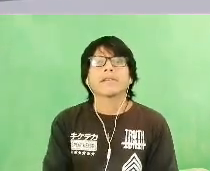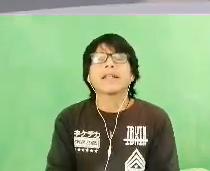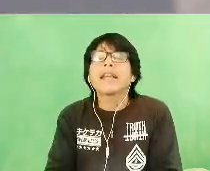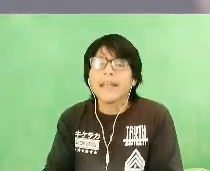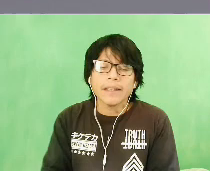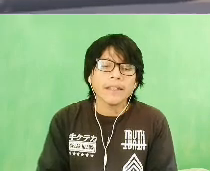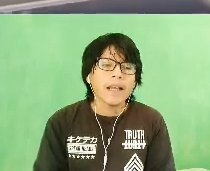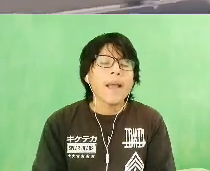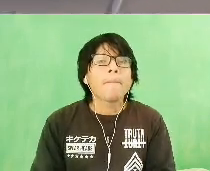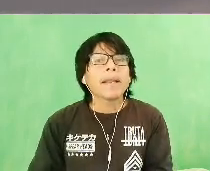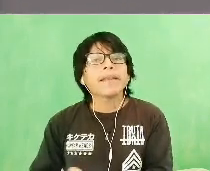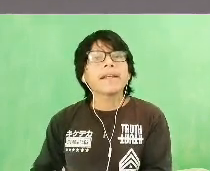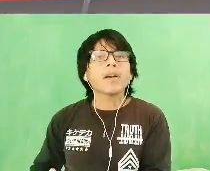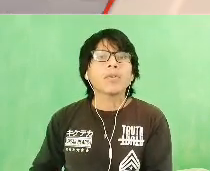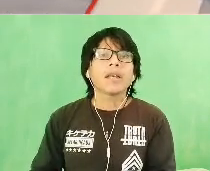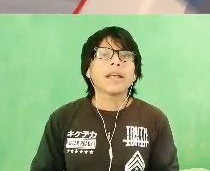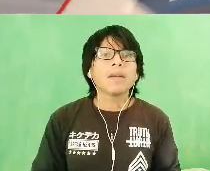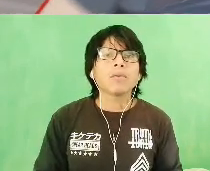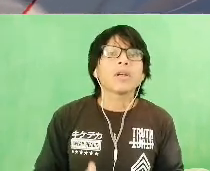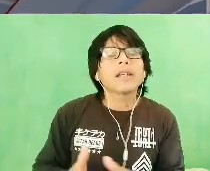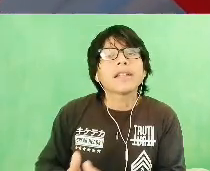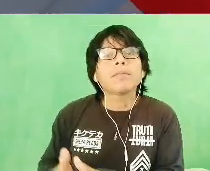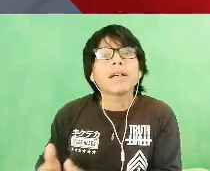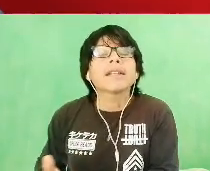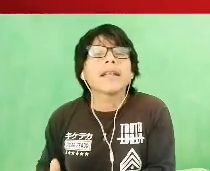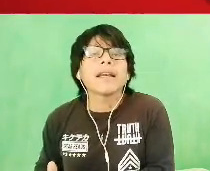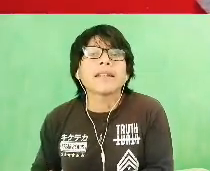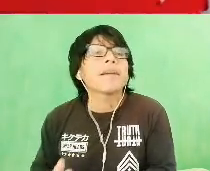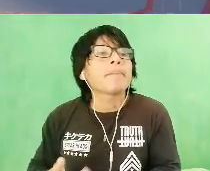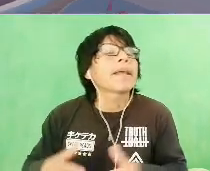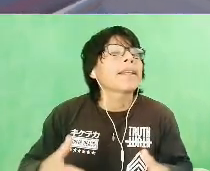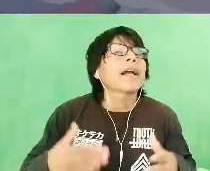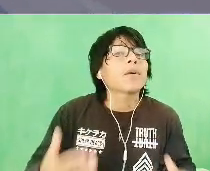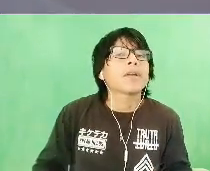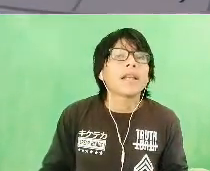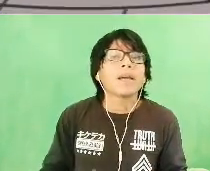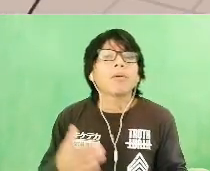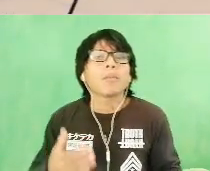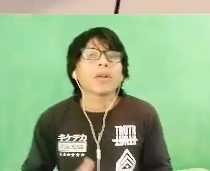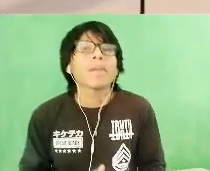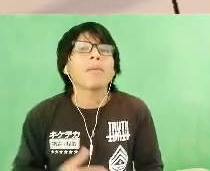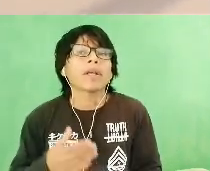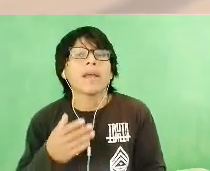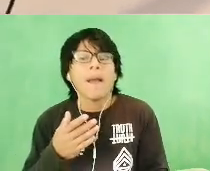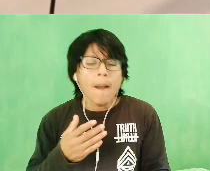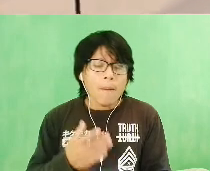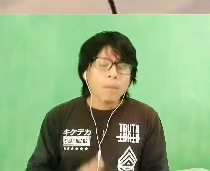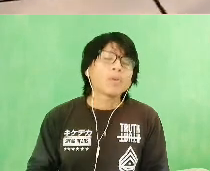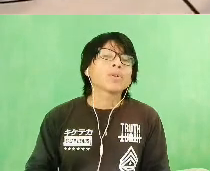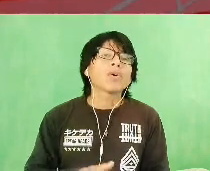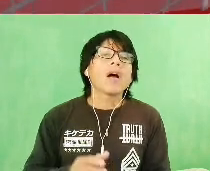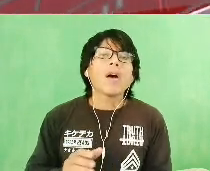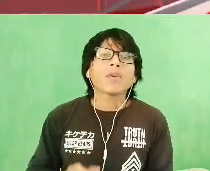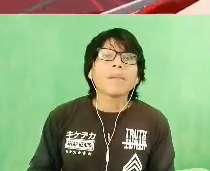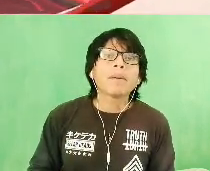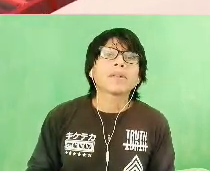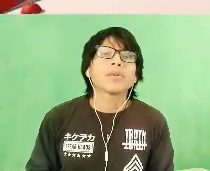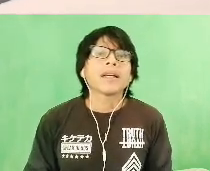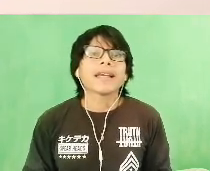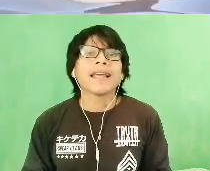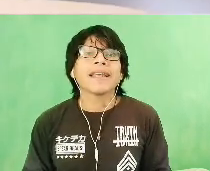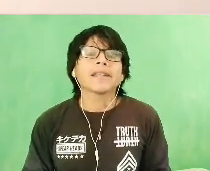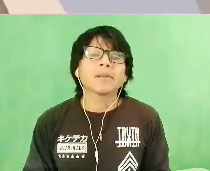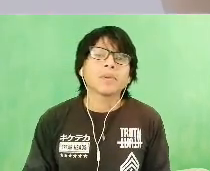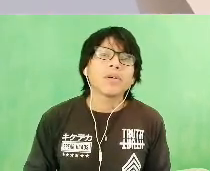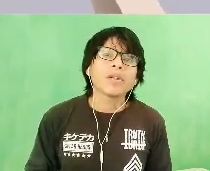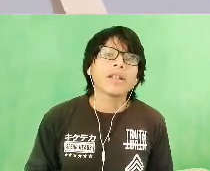palabras? ¿Qué quería decir? Predica con el ejemplo. Y Samuel García le dice, predica con el ejemplo. ¿Por qué? Porque puso a una